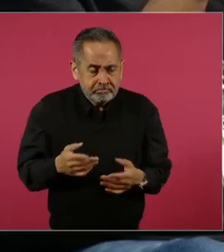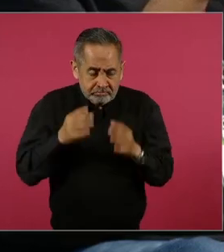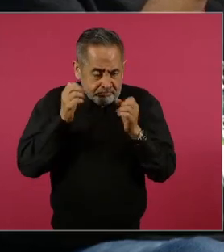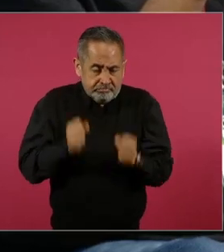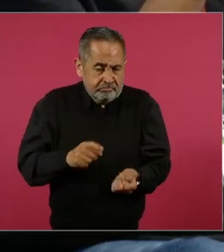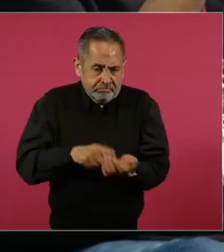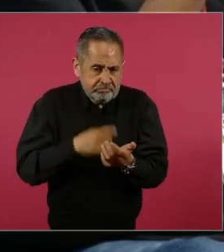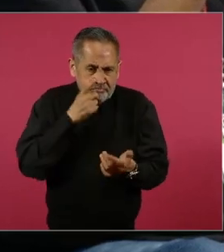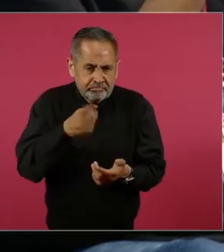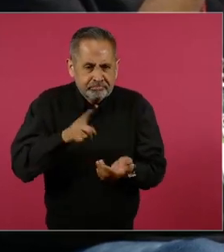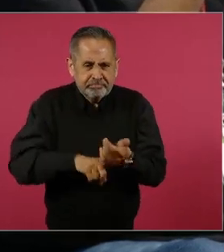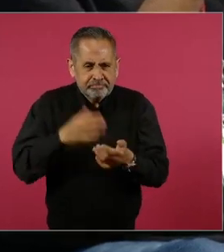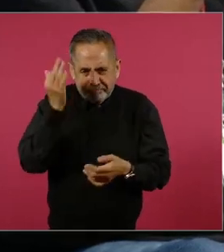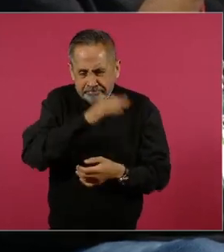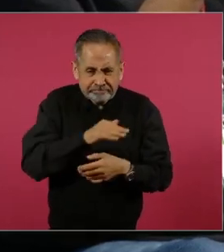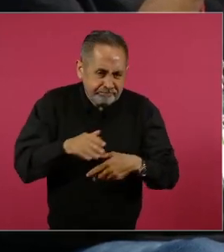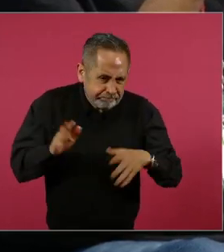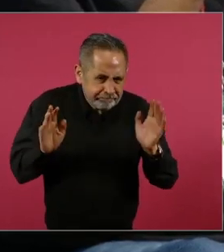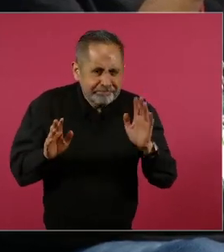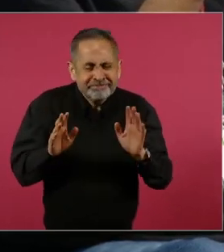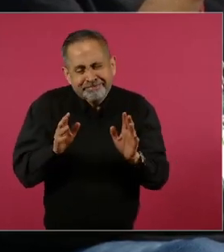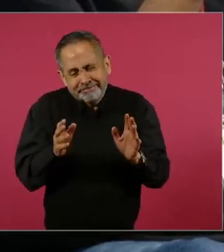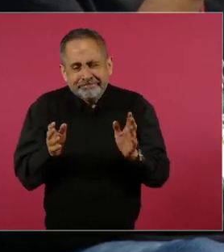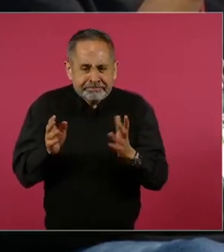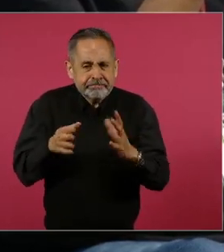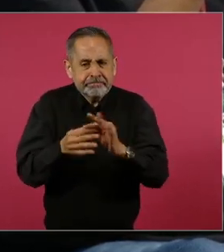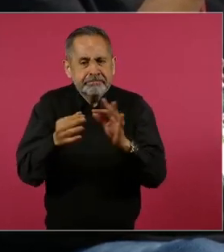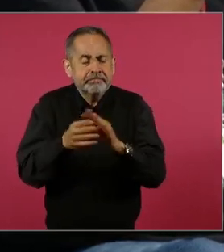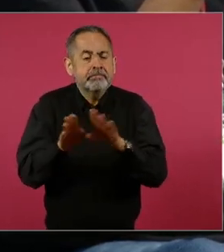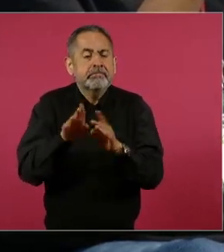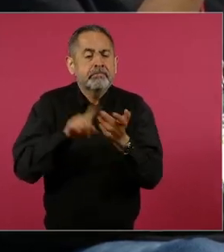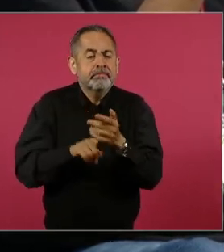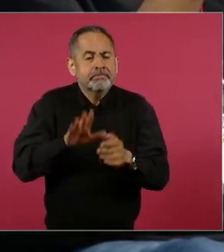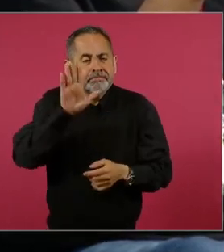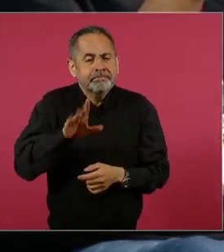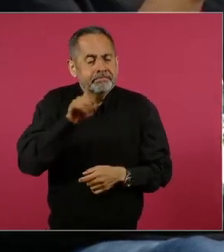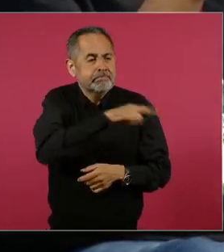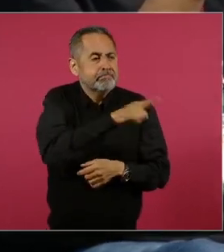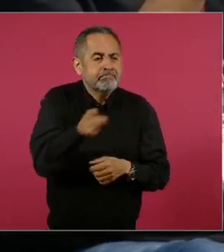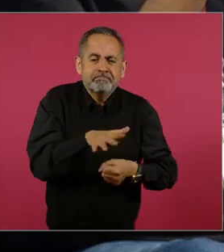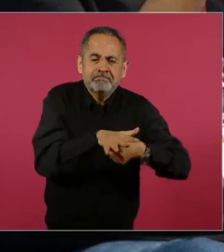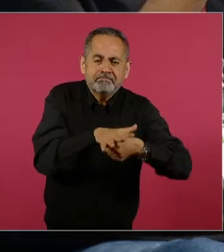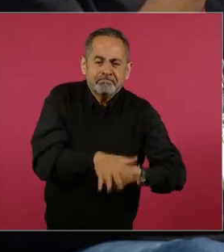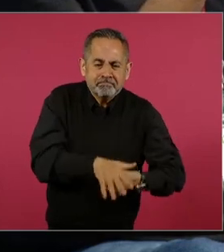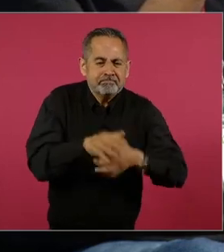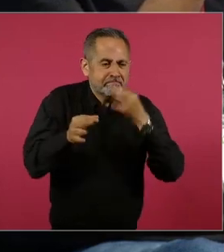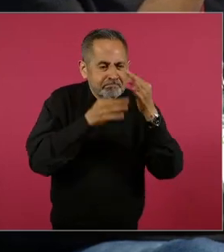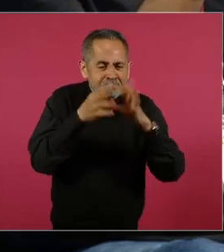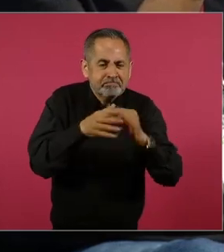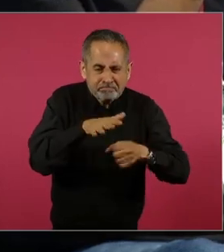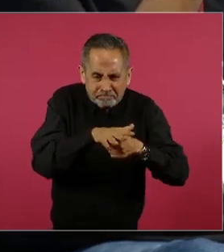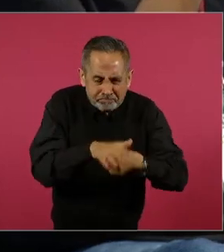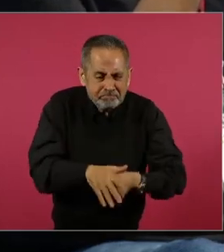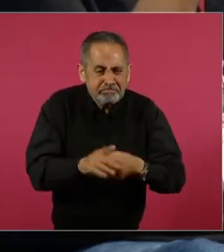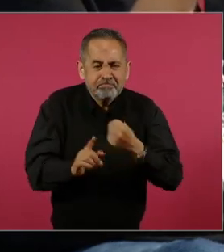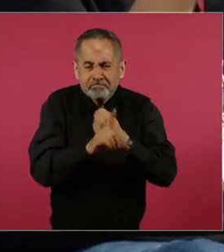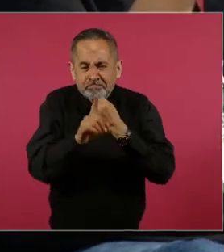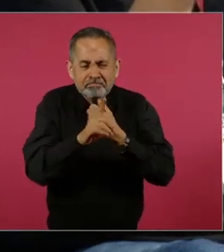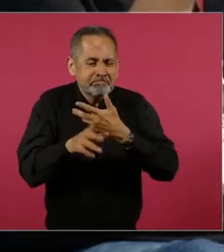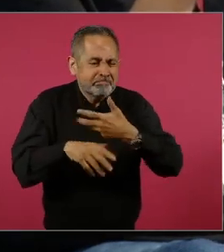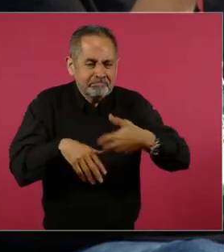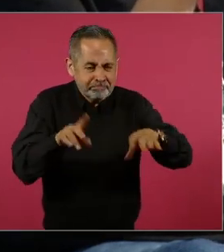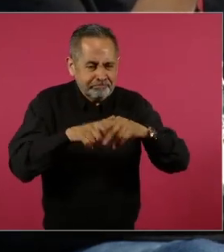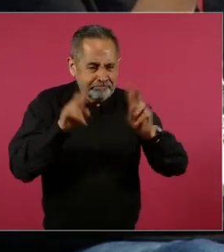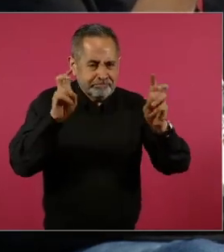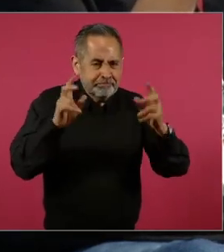esto es falso, ¿no? Entonces, al parecer ha habido mucha presión mediática o mucha presión con respecto a